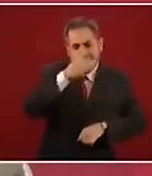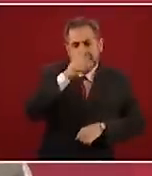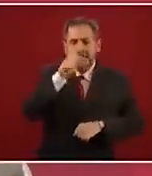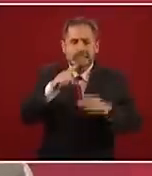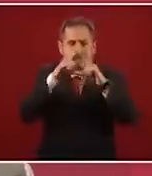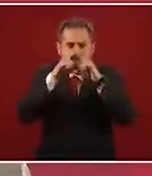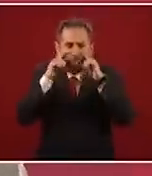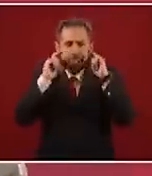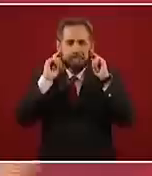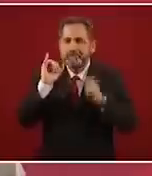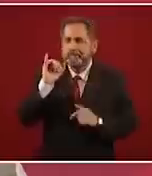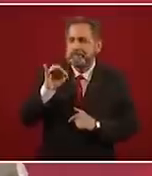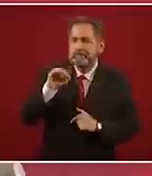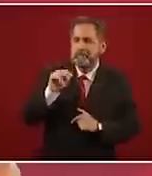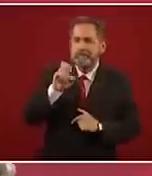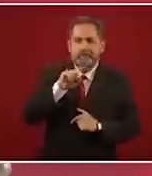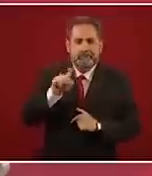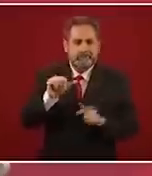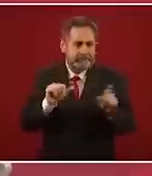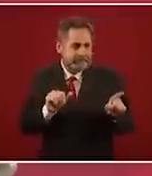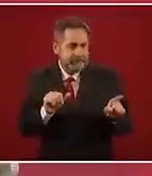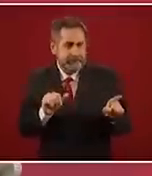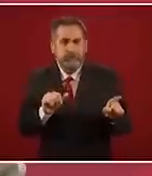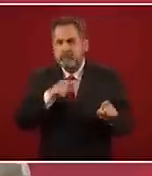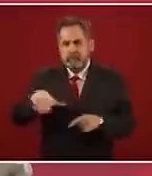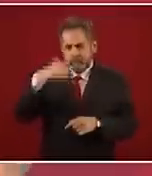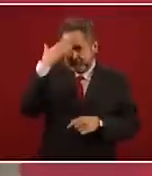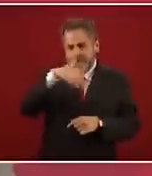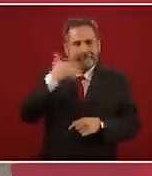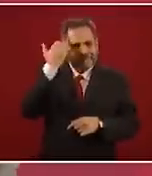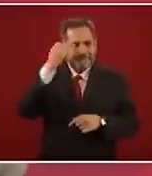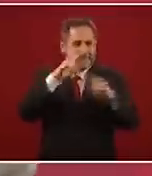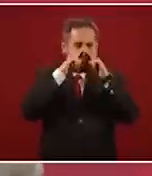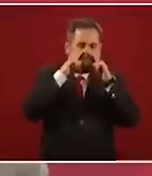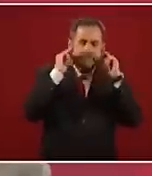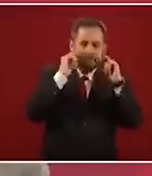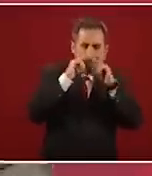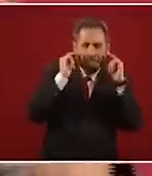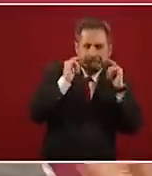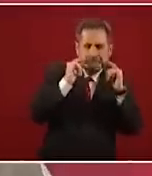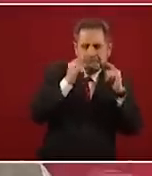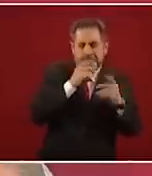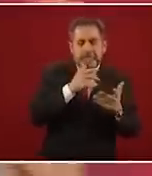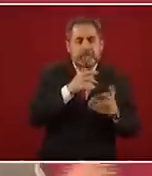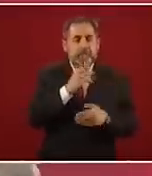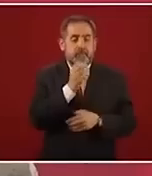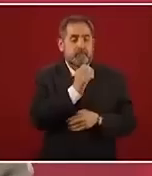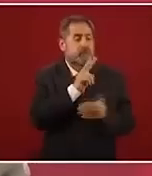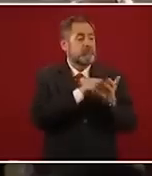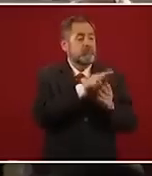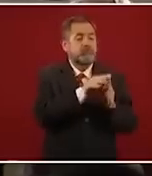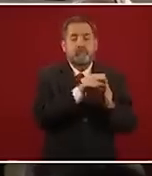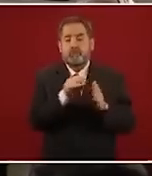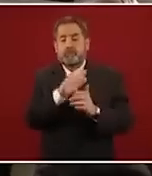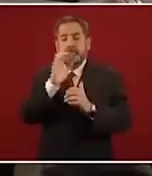influenza. Todos saben que estamos en la temporada de influenza, que empezó en octubre de 2019 y que terminará gruesamente